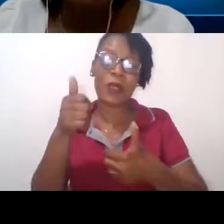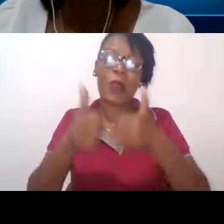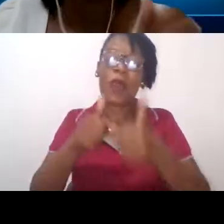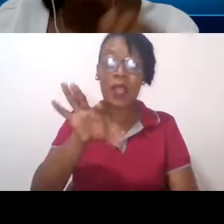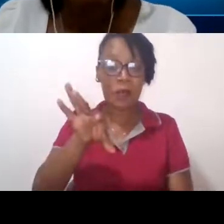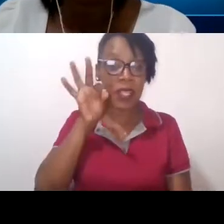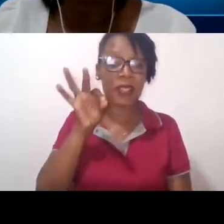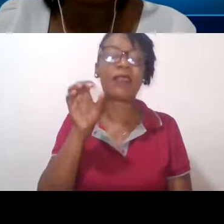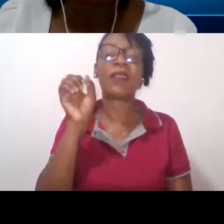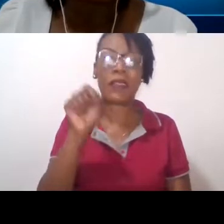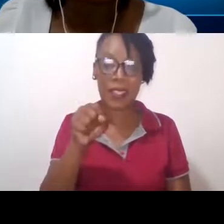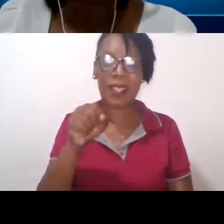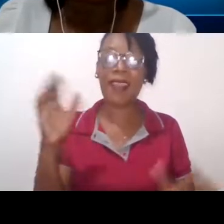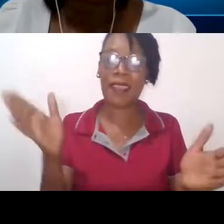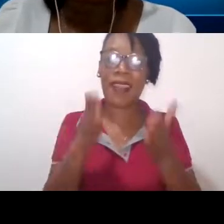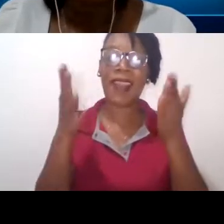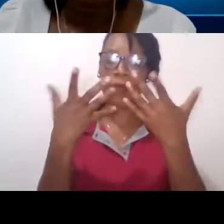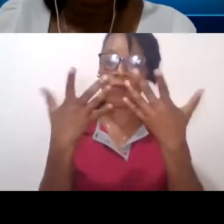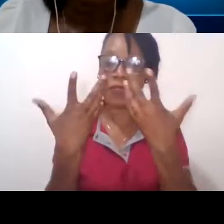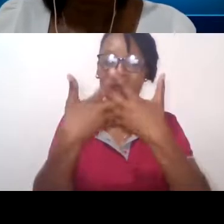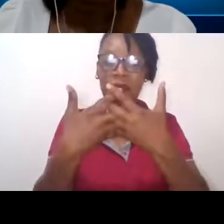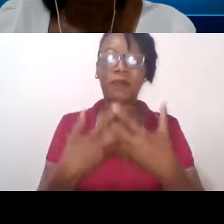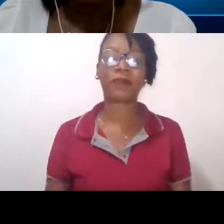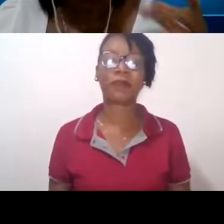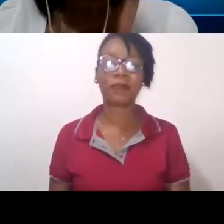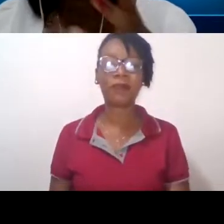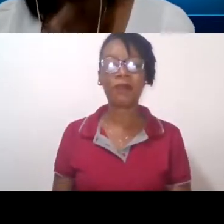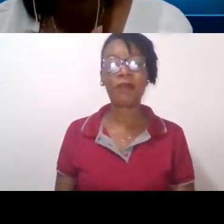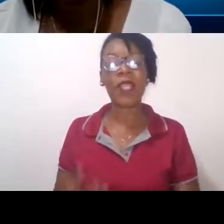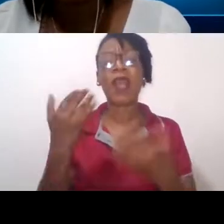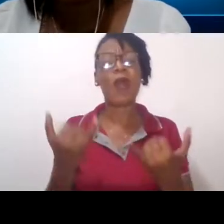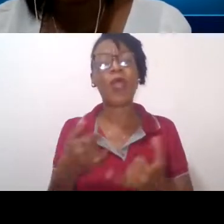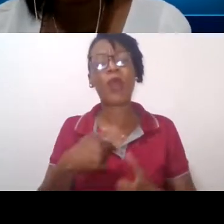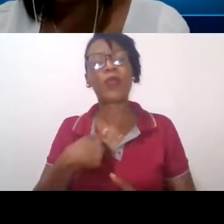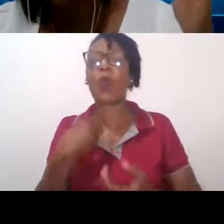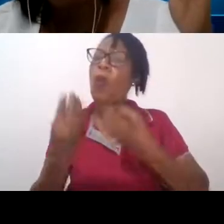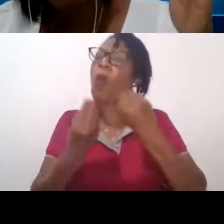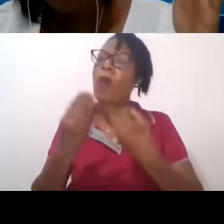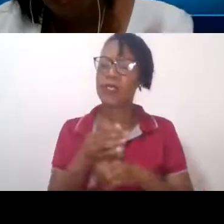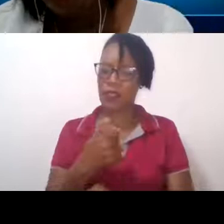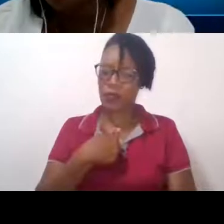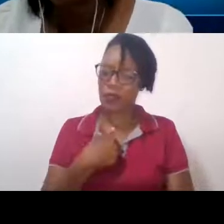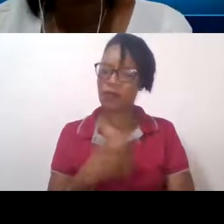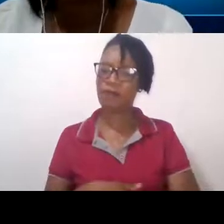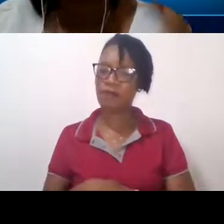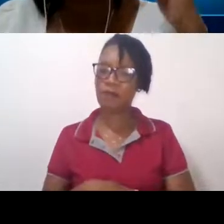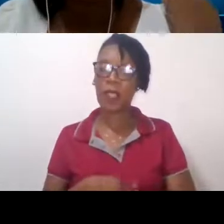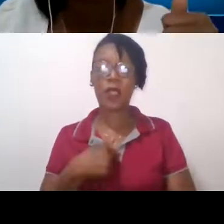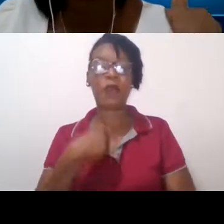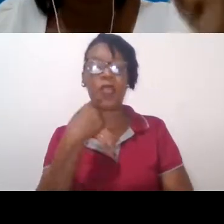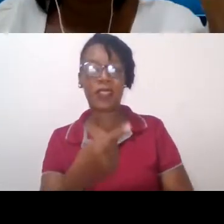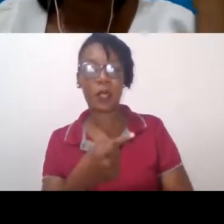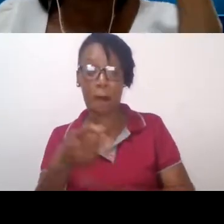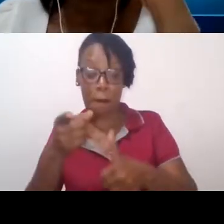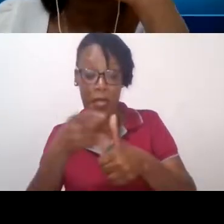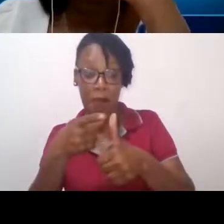invitación? Sí, generemos la empatía. Ahora, ¿cómo yo lo puedo hacer? Bueno, yo les voy diciendo. Lo primero